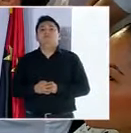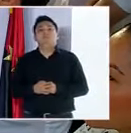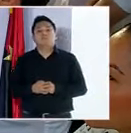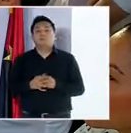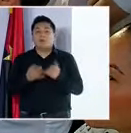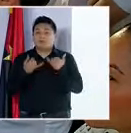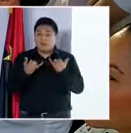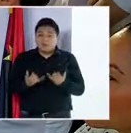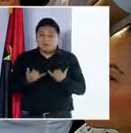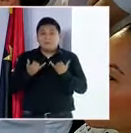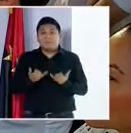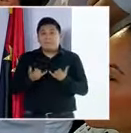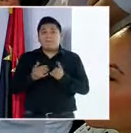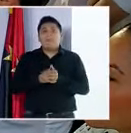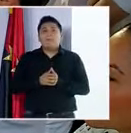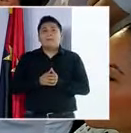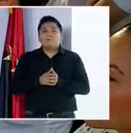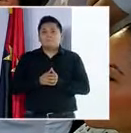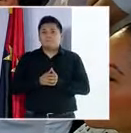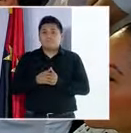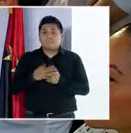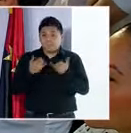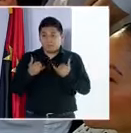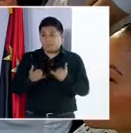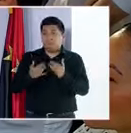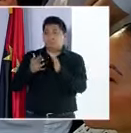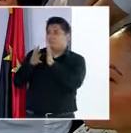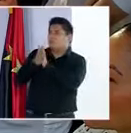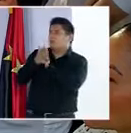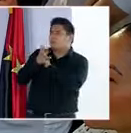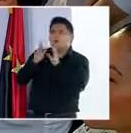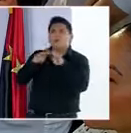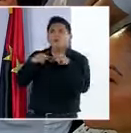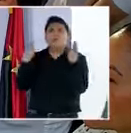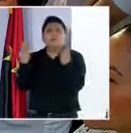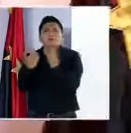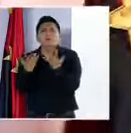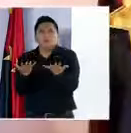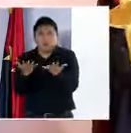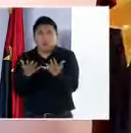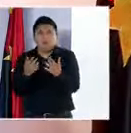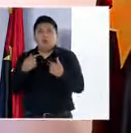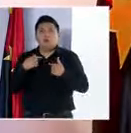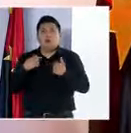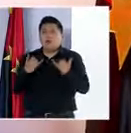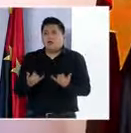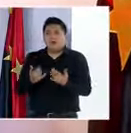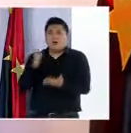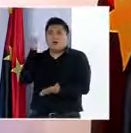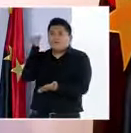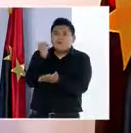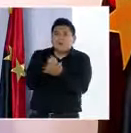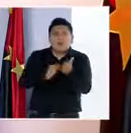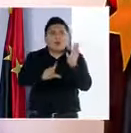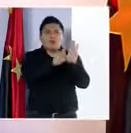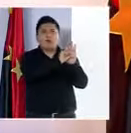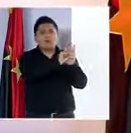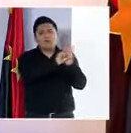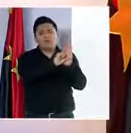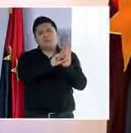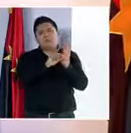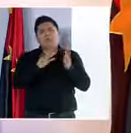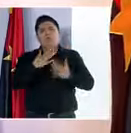Este ejercicio que desarrollamos en el día de hoy, más que una obligatoriedad legal,